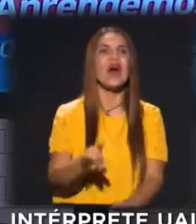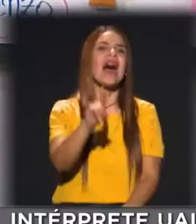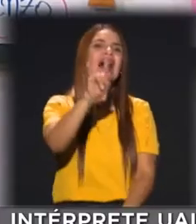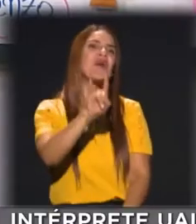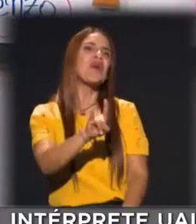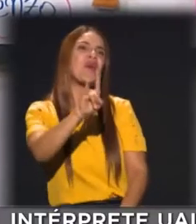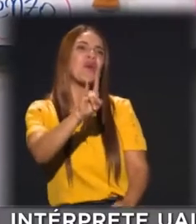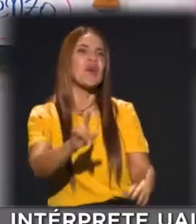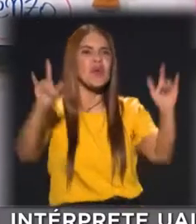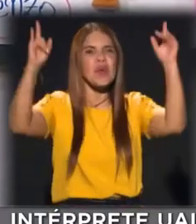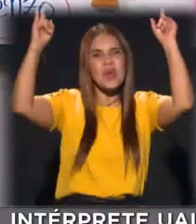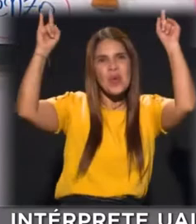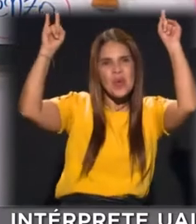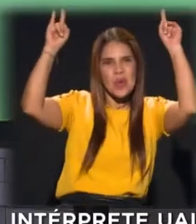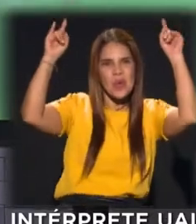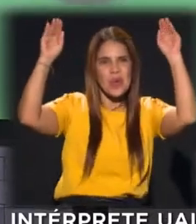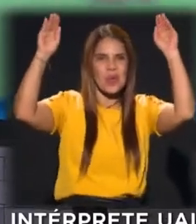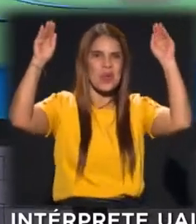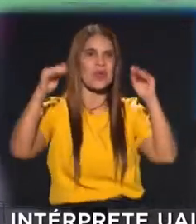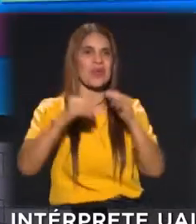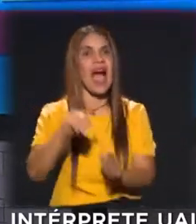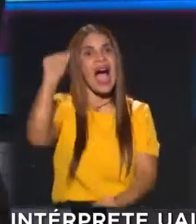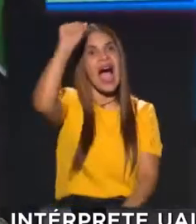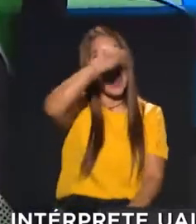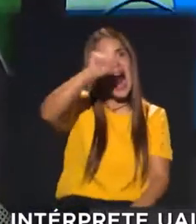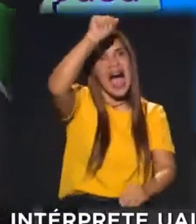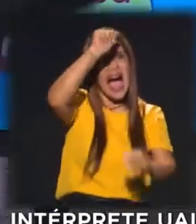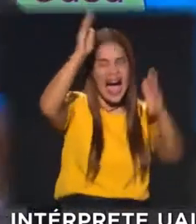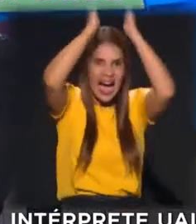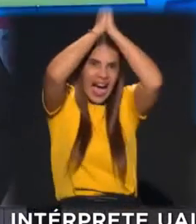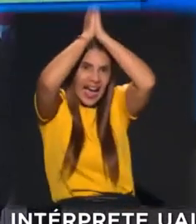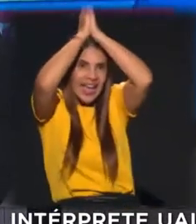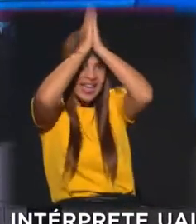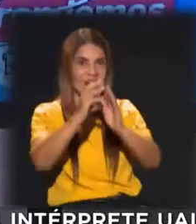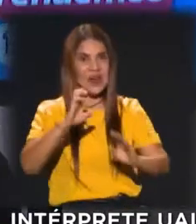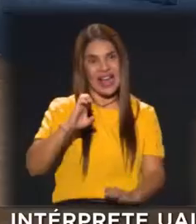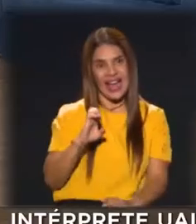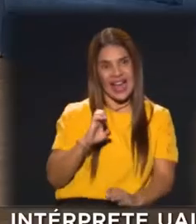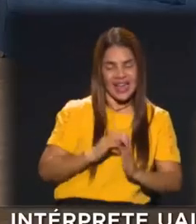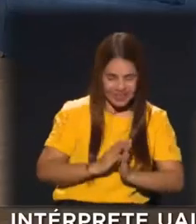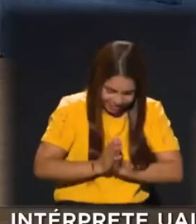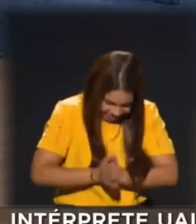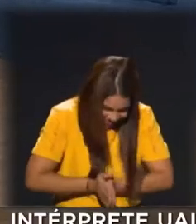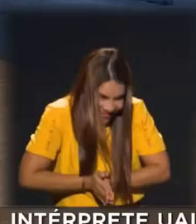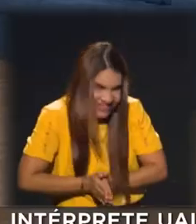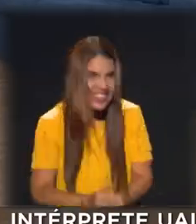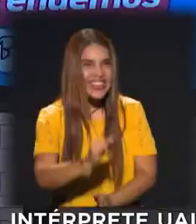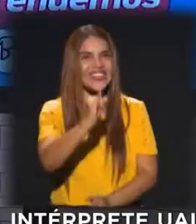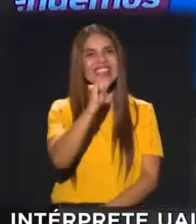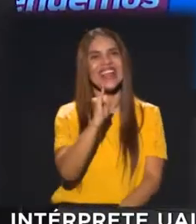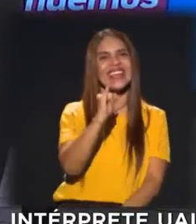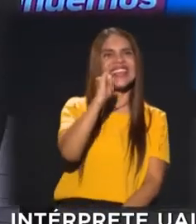a la U. U. Y ahora viene con la A. Con la E. E. Con la